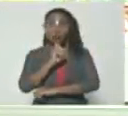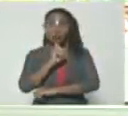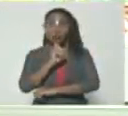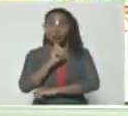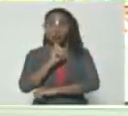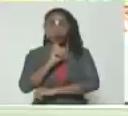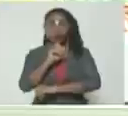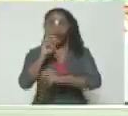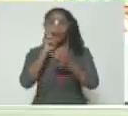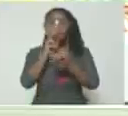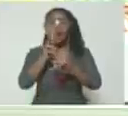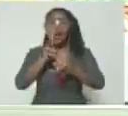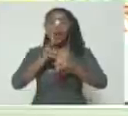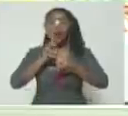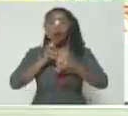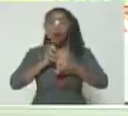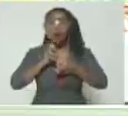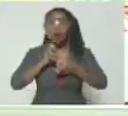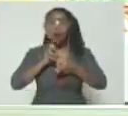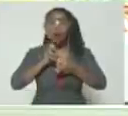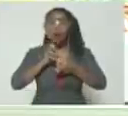del Banco